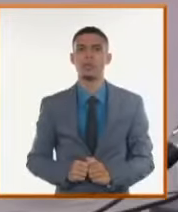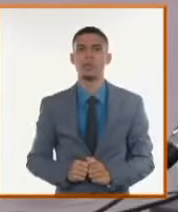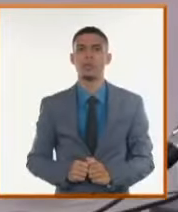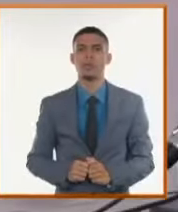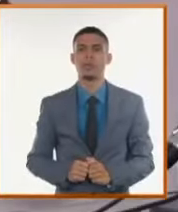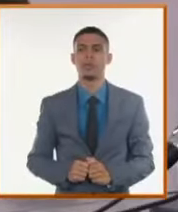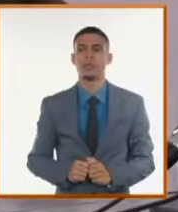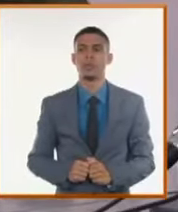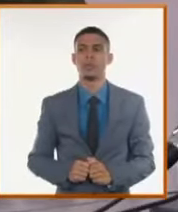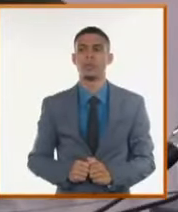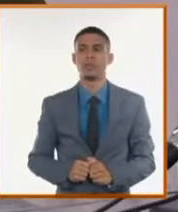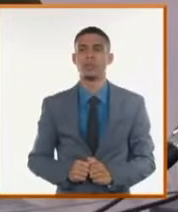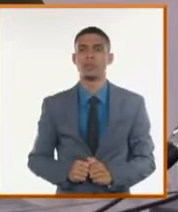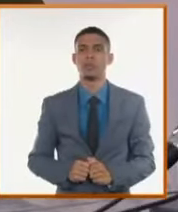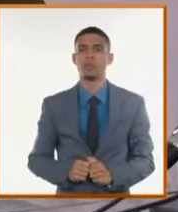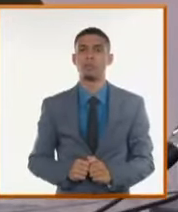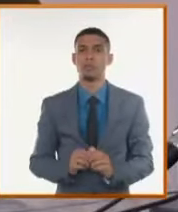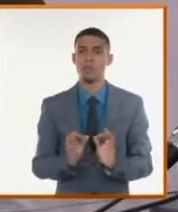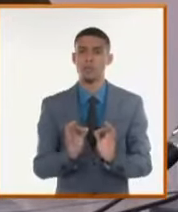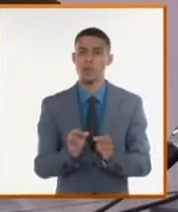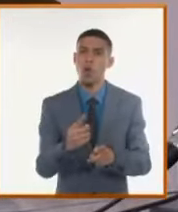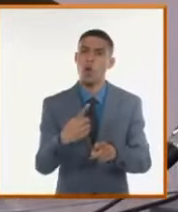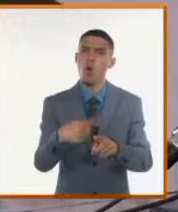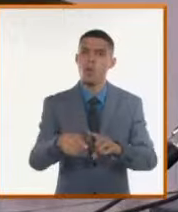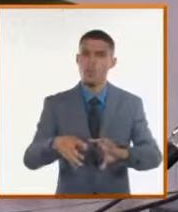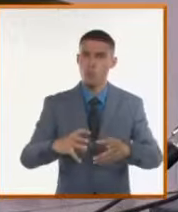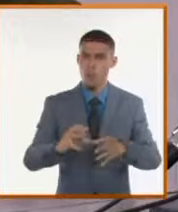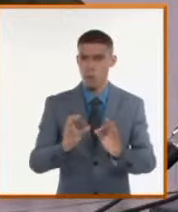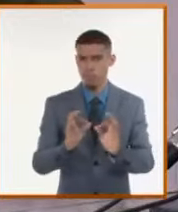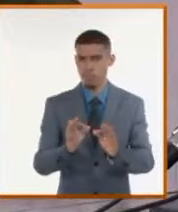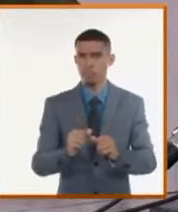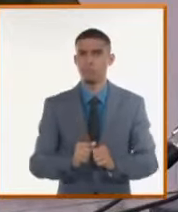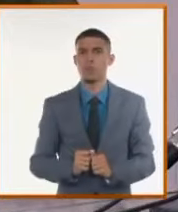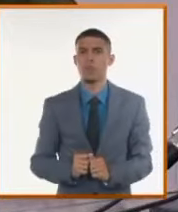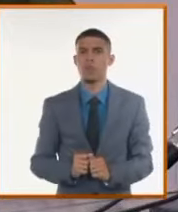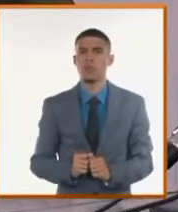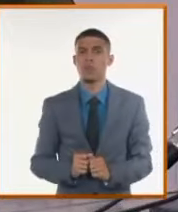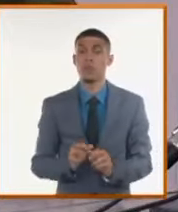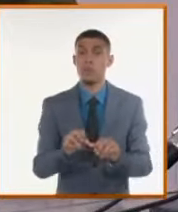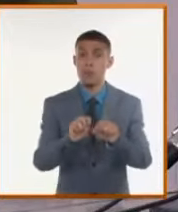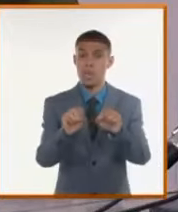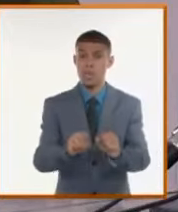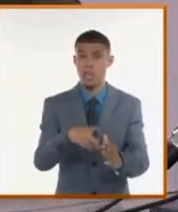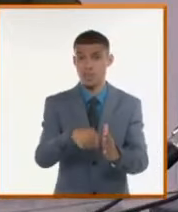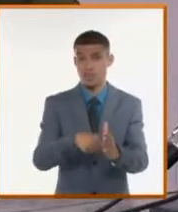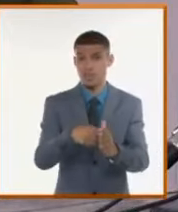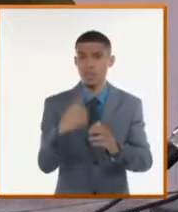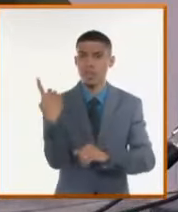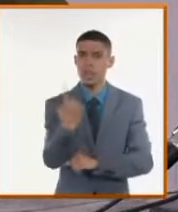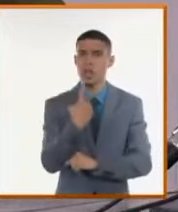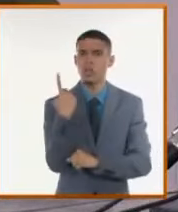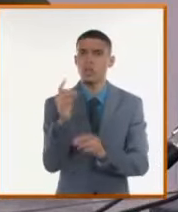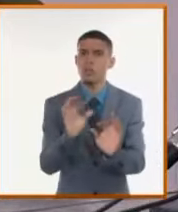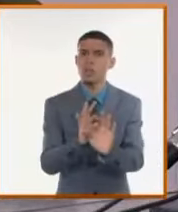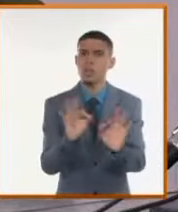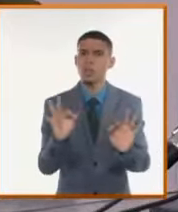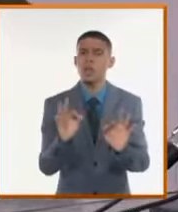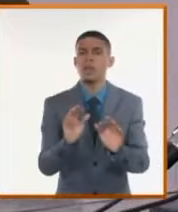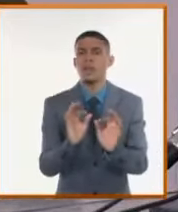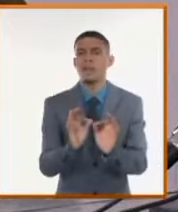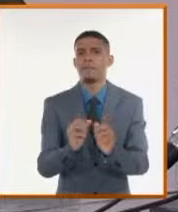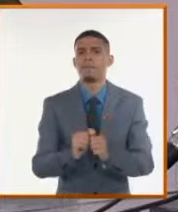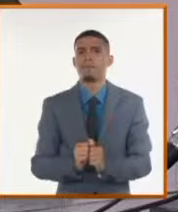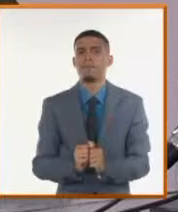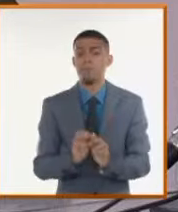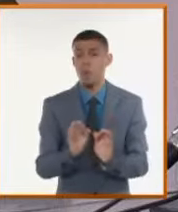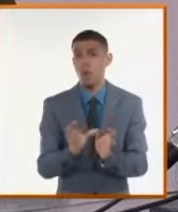informativo bueno otro otra infraestructura otra parte del Sistema ferroviario Nacional y especialmente de su Unión de